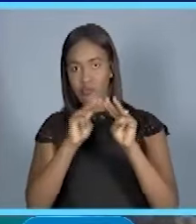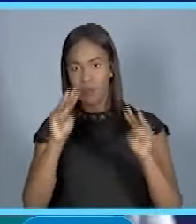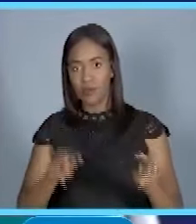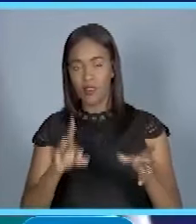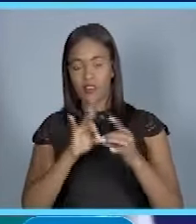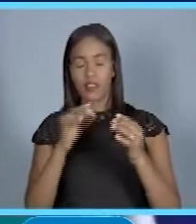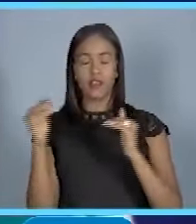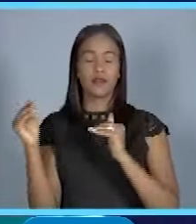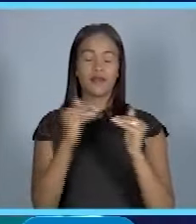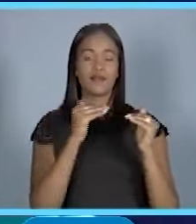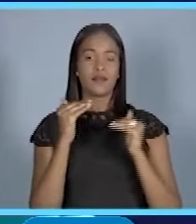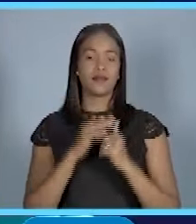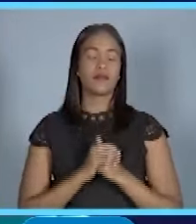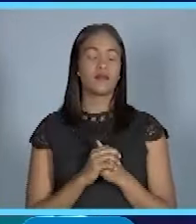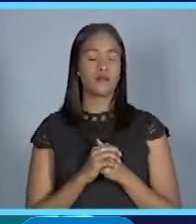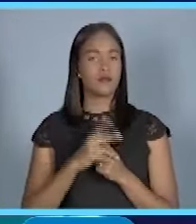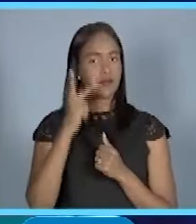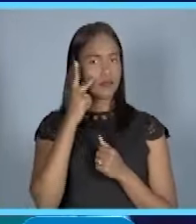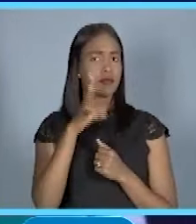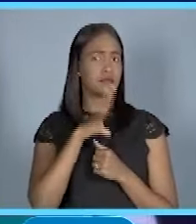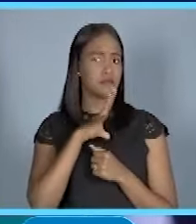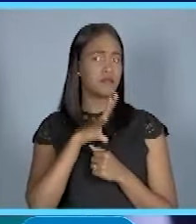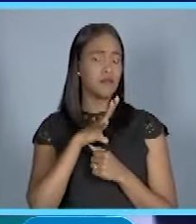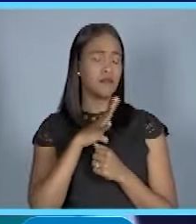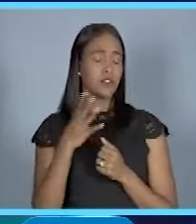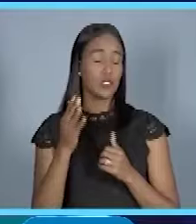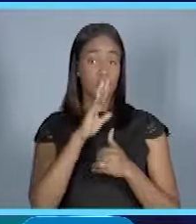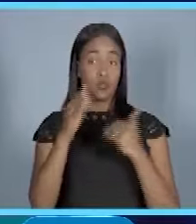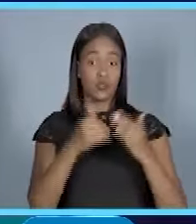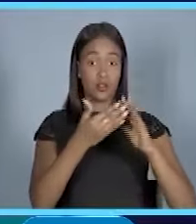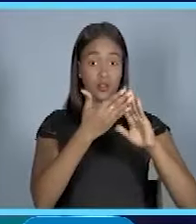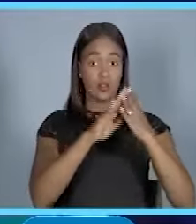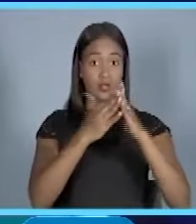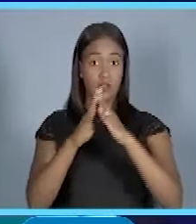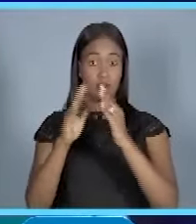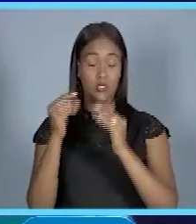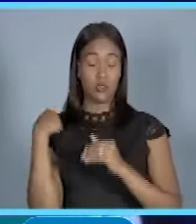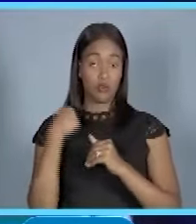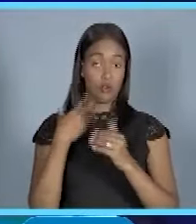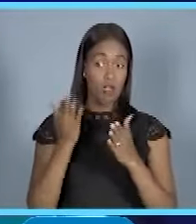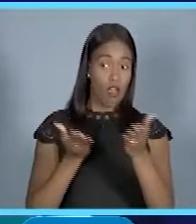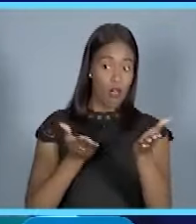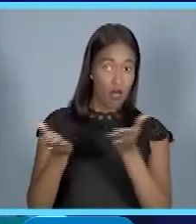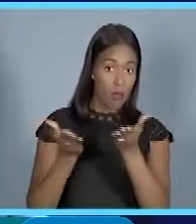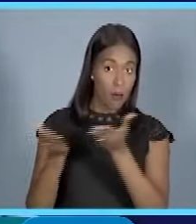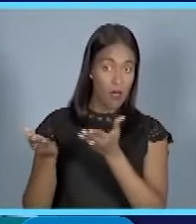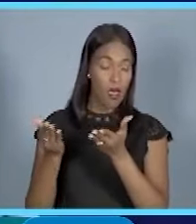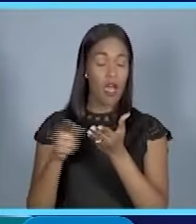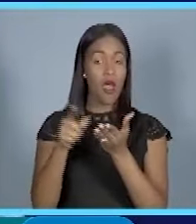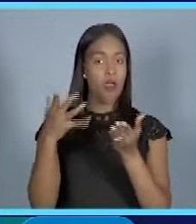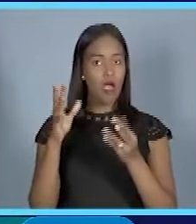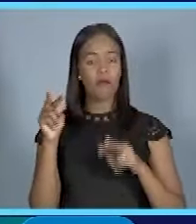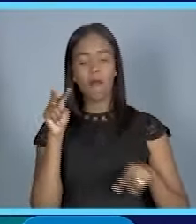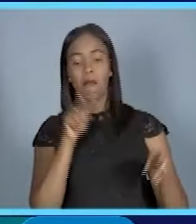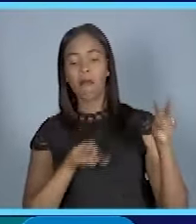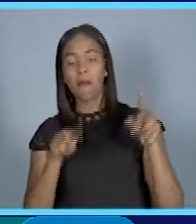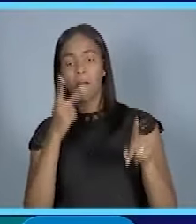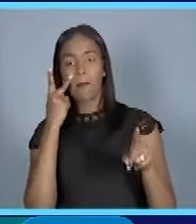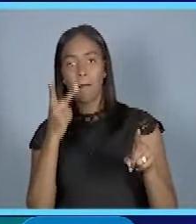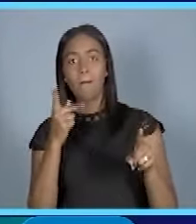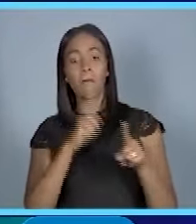de Justicia. Muy bien, todos los sectores con los que hemos hablado hacen sus observaciones,